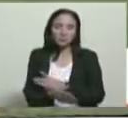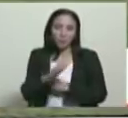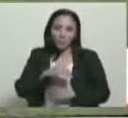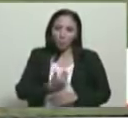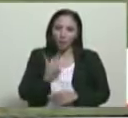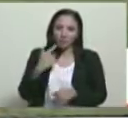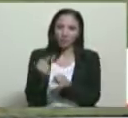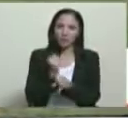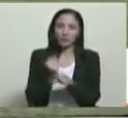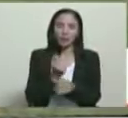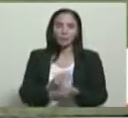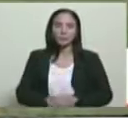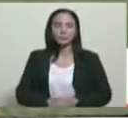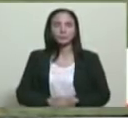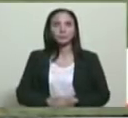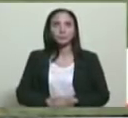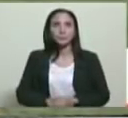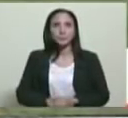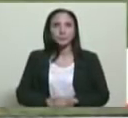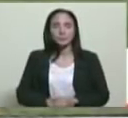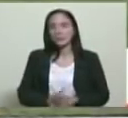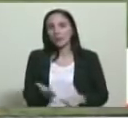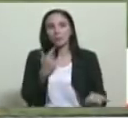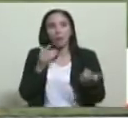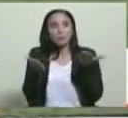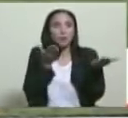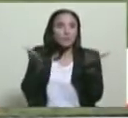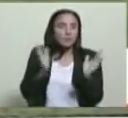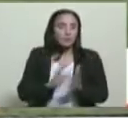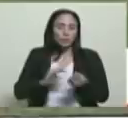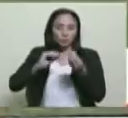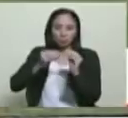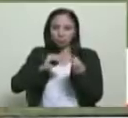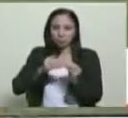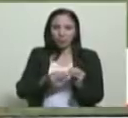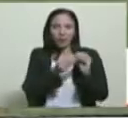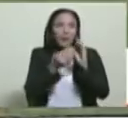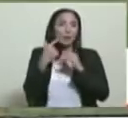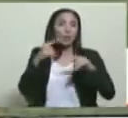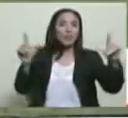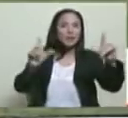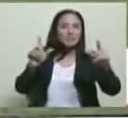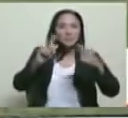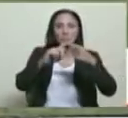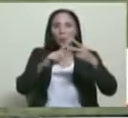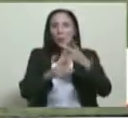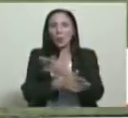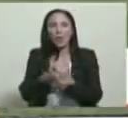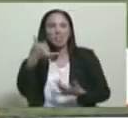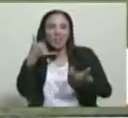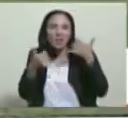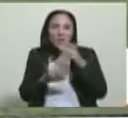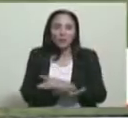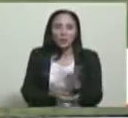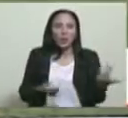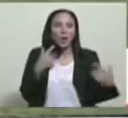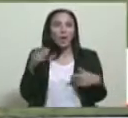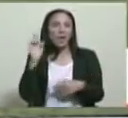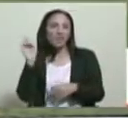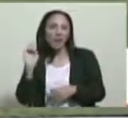y montan en el urbanismo, y le prestan servicio y le arreglan el televisor, el tocadisco.